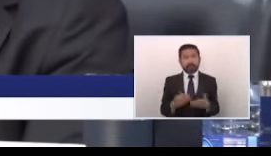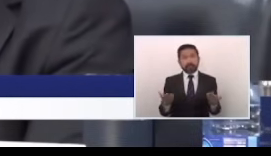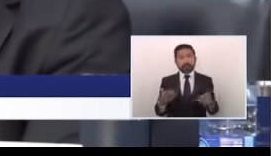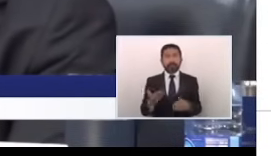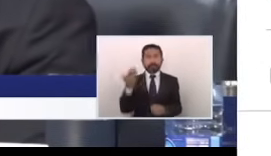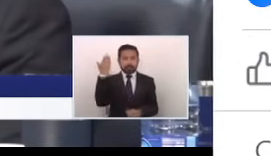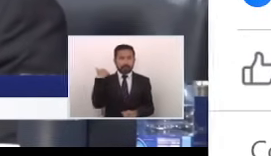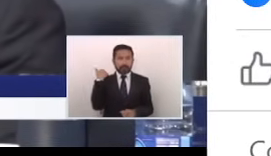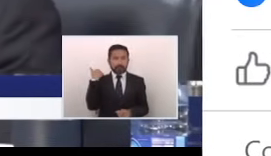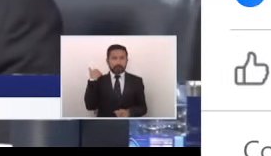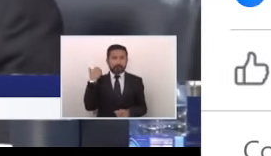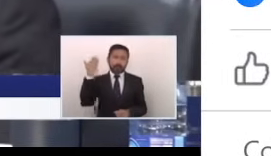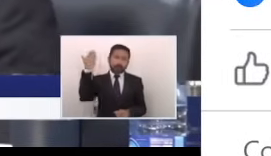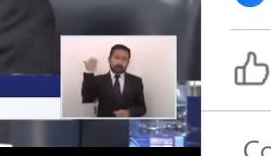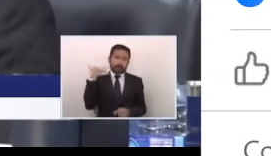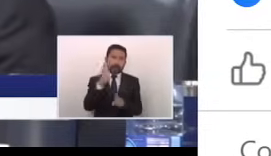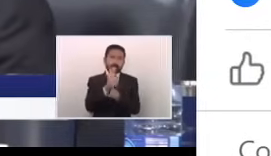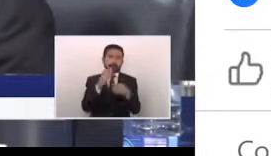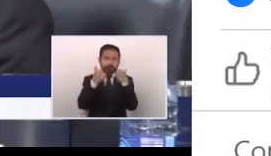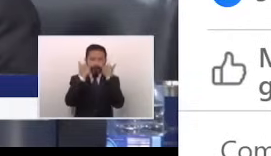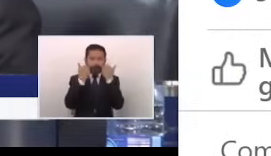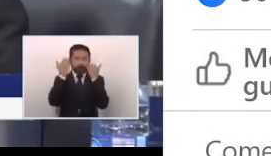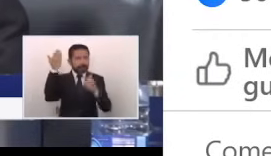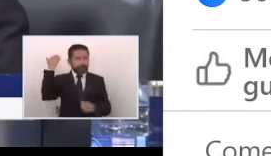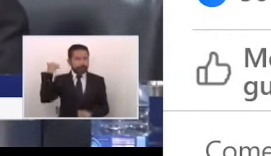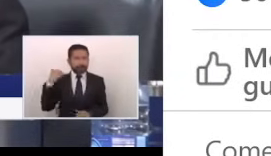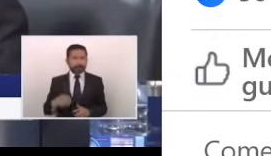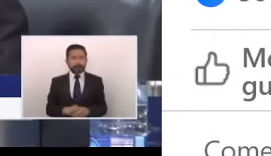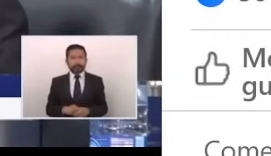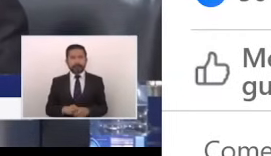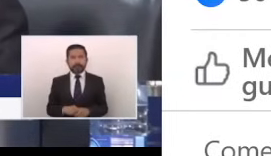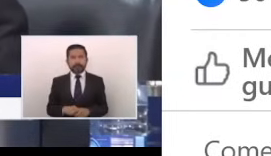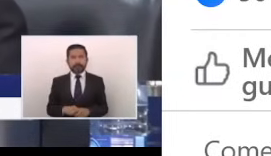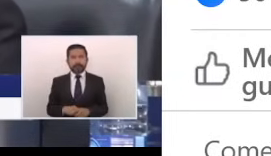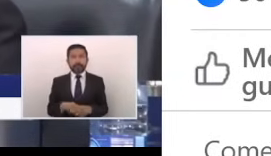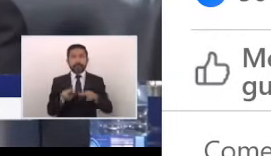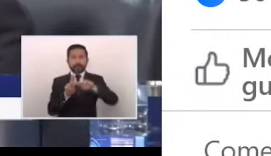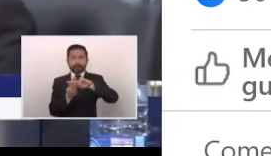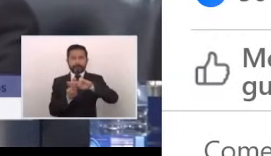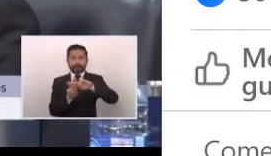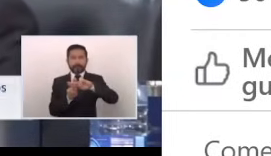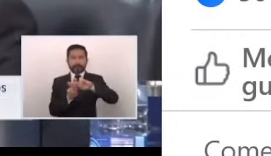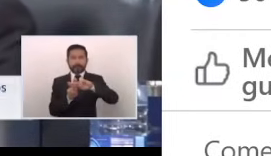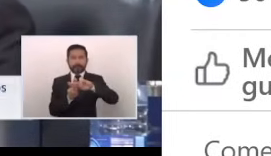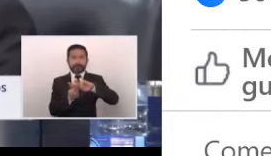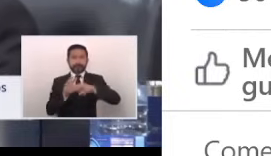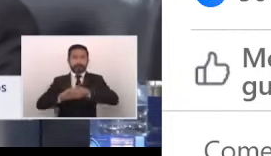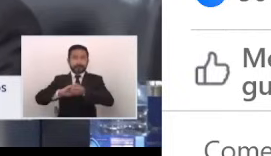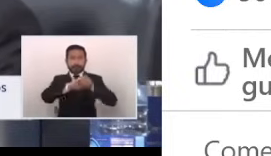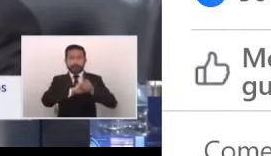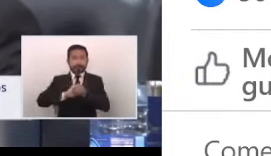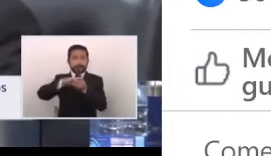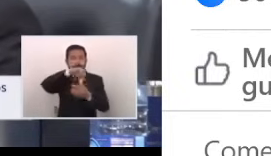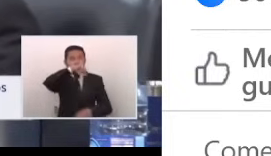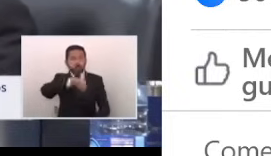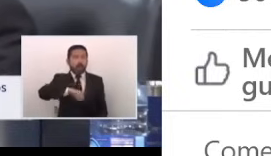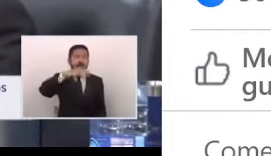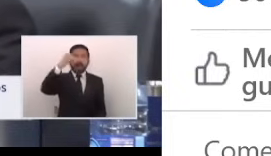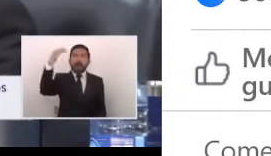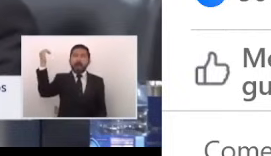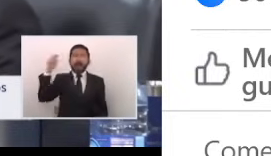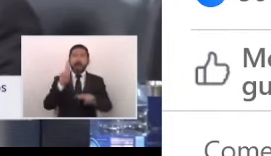estaba en su juventud en ese entonces. ARENA, Alianza Republicana Nacionalista,